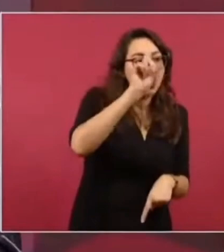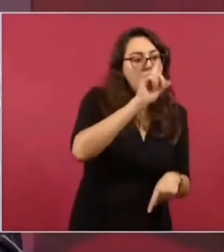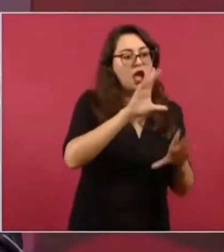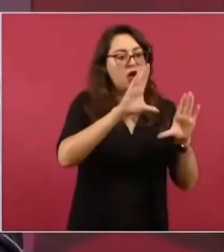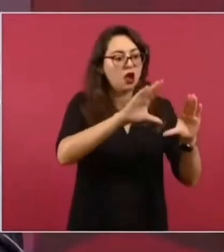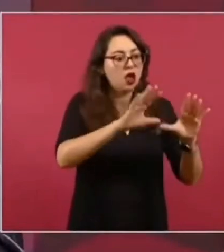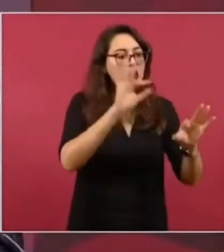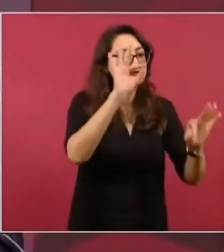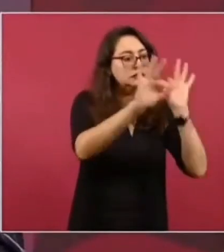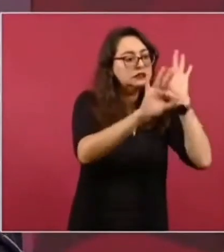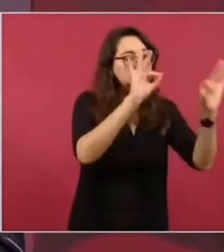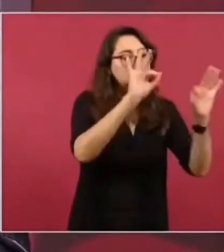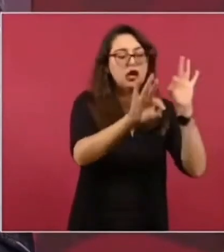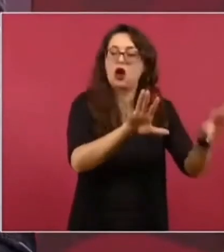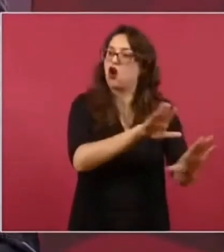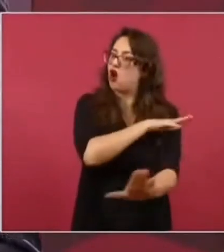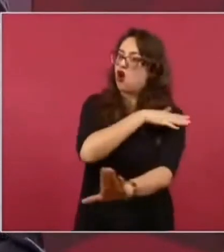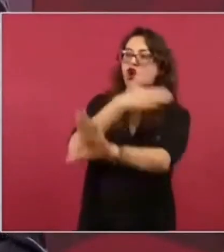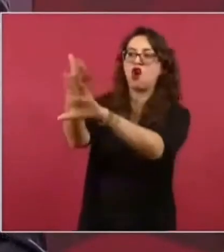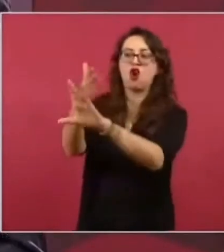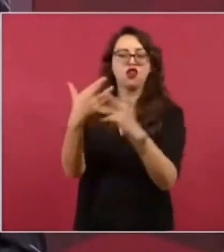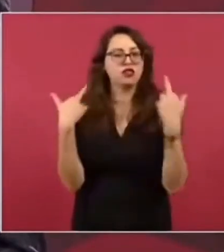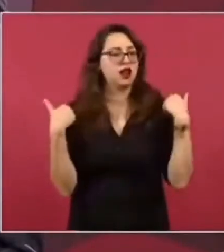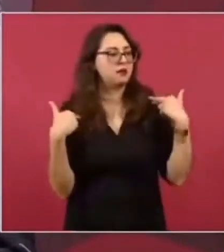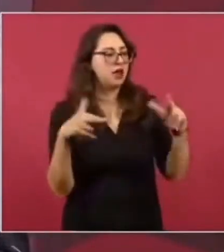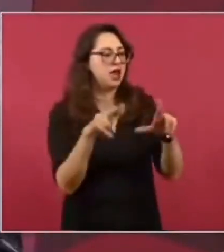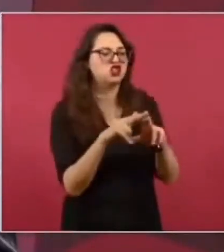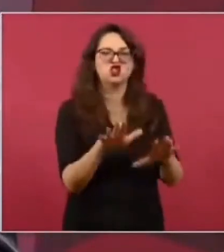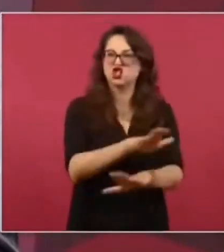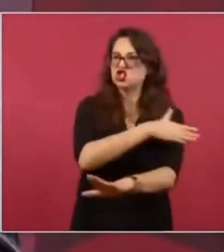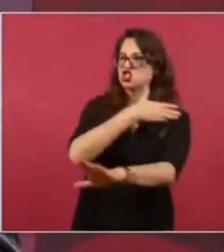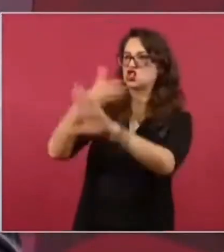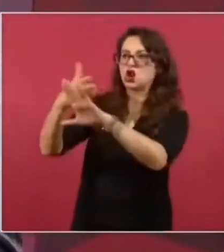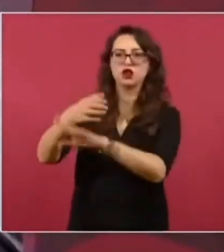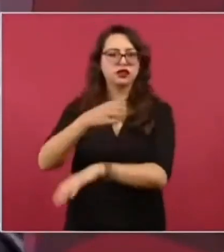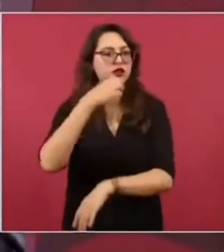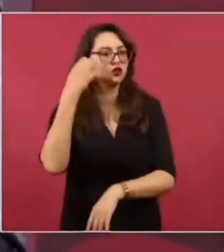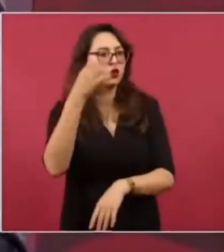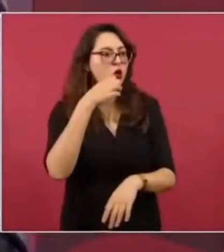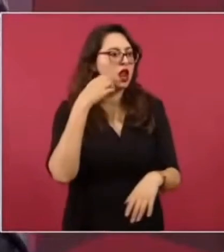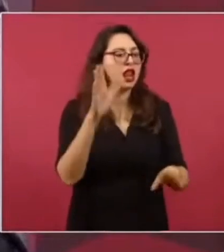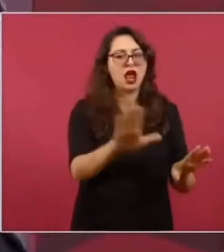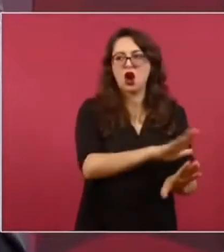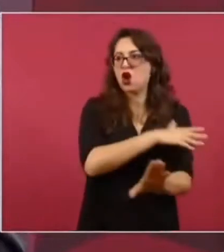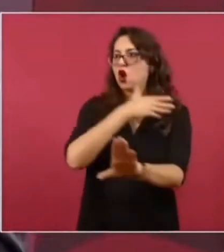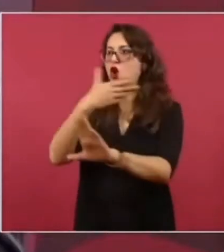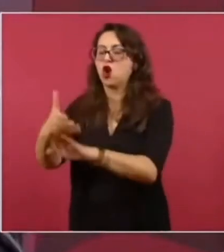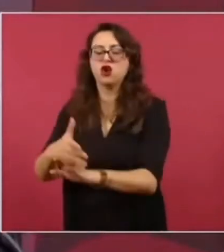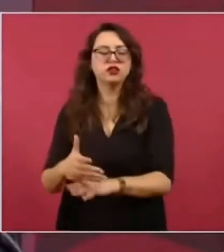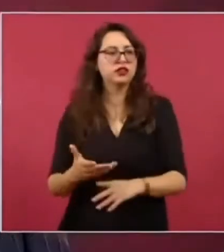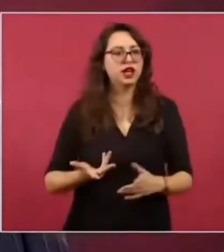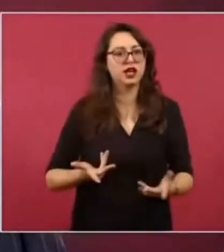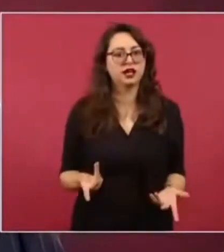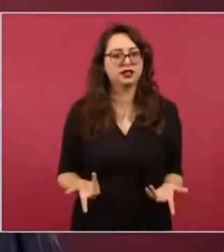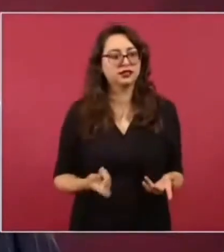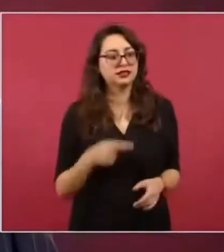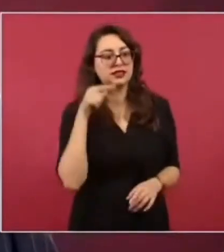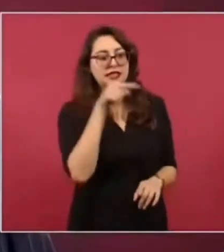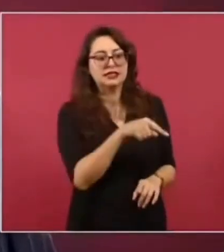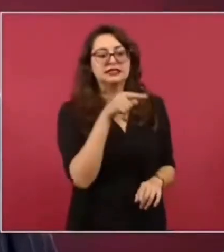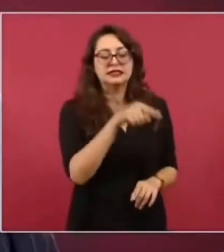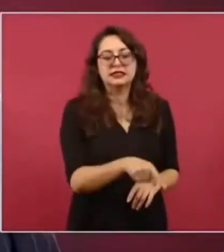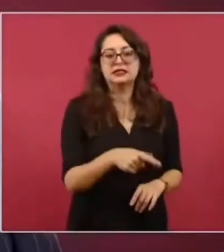pública y era el principal promotor de la mal llamada